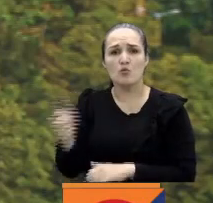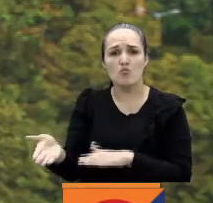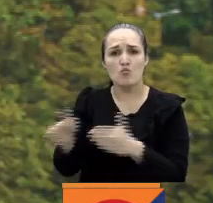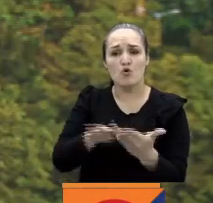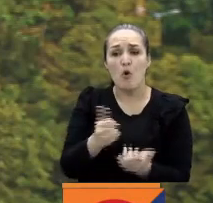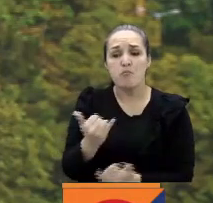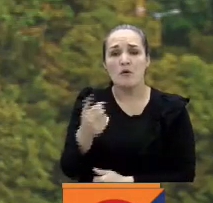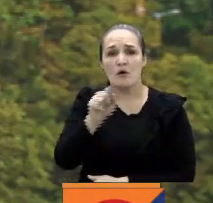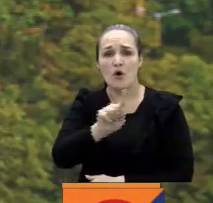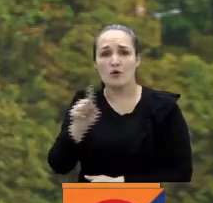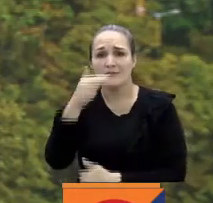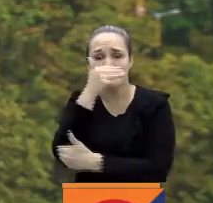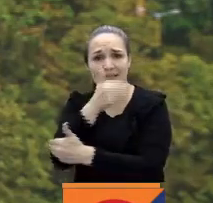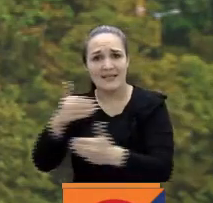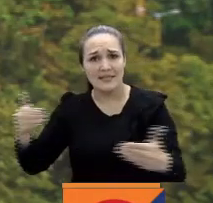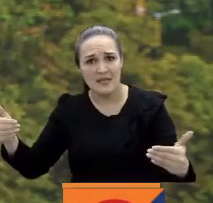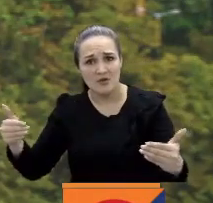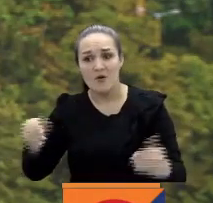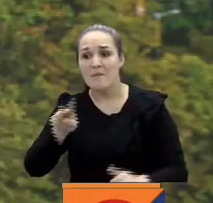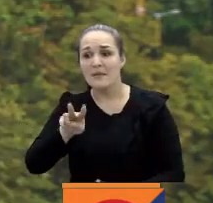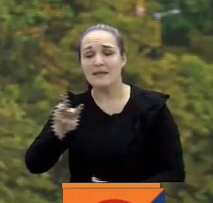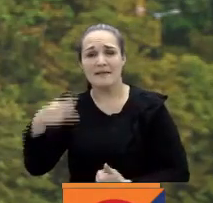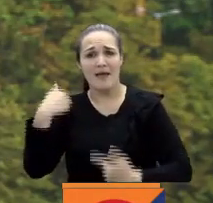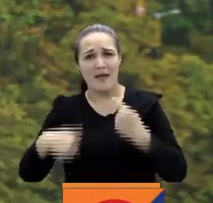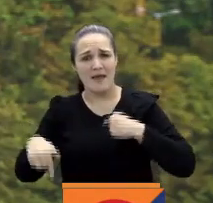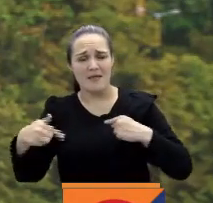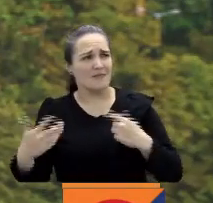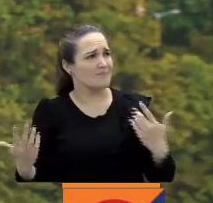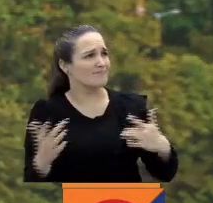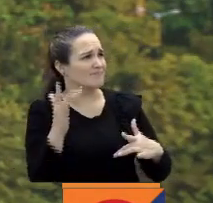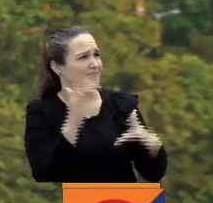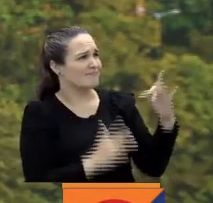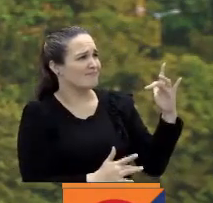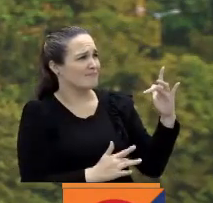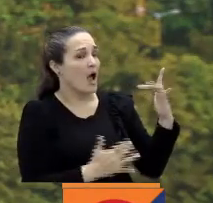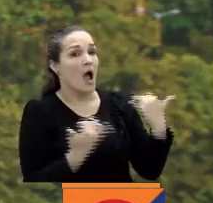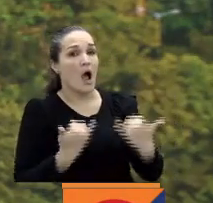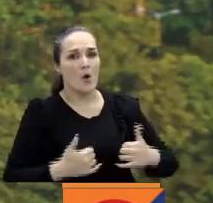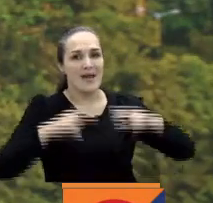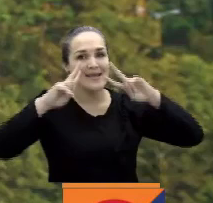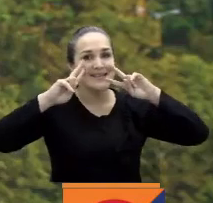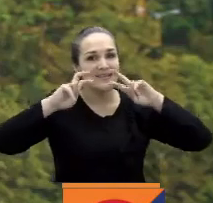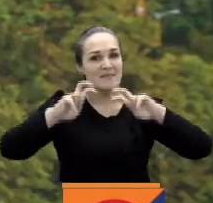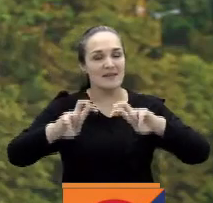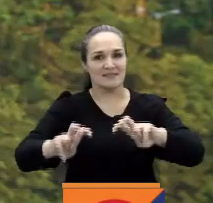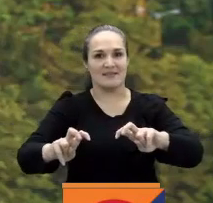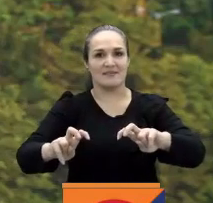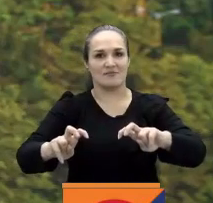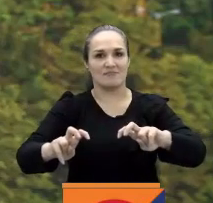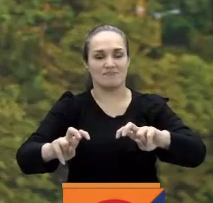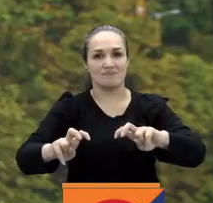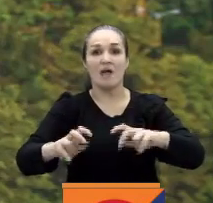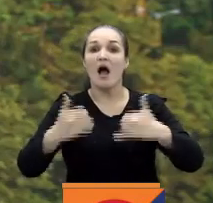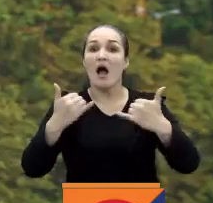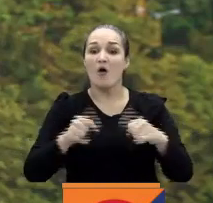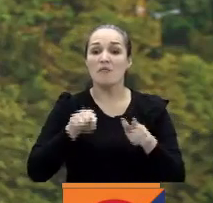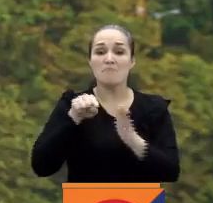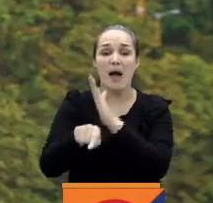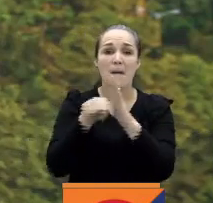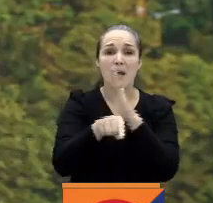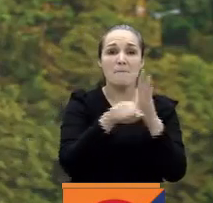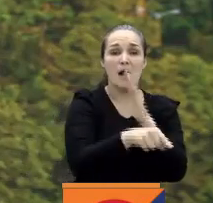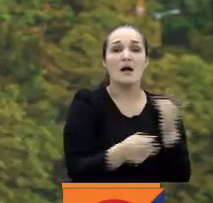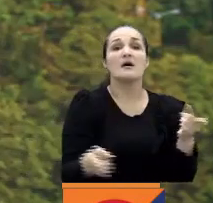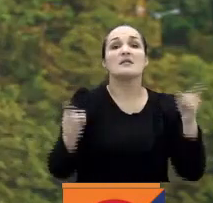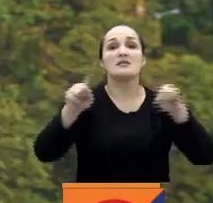niños, y donde otras 23 resultaron heridas. Por el hecho fue abierta una investigación penal por cargos de asesinato múltiple y posesión ilegal